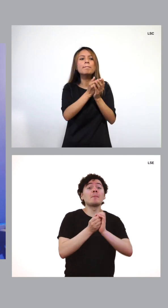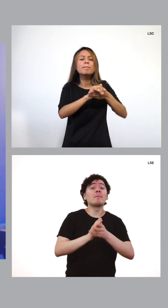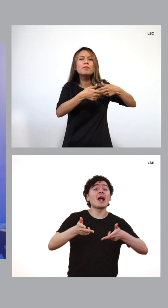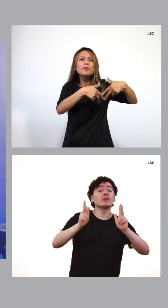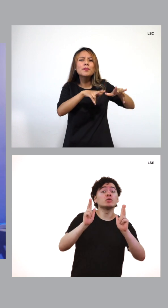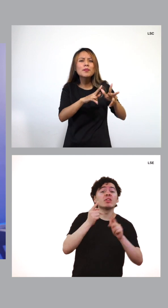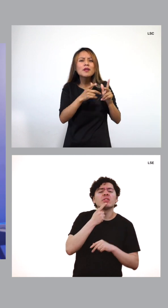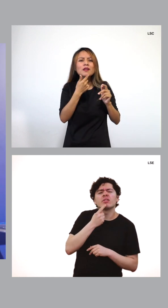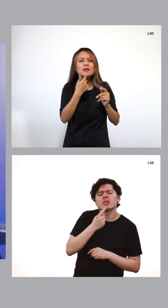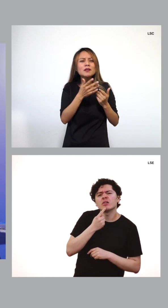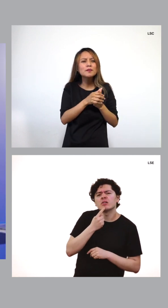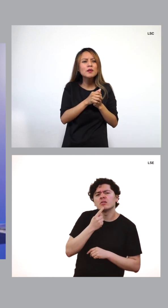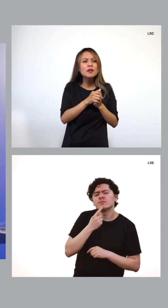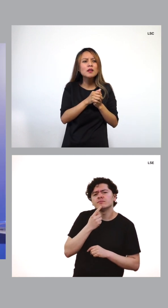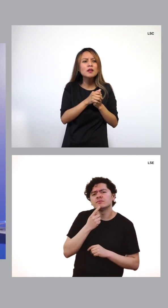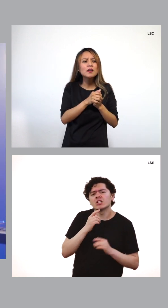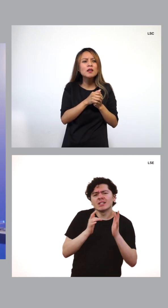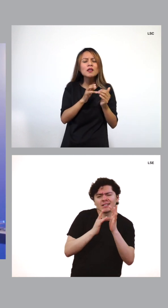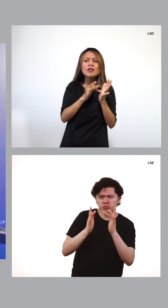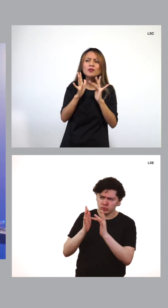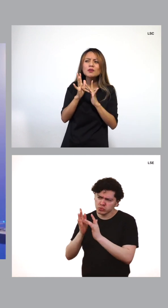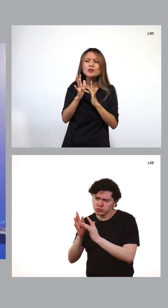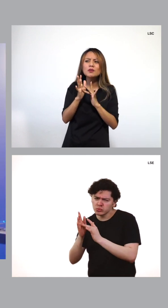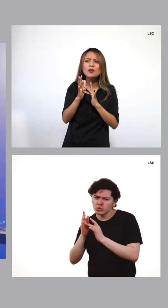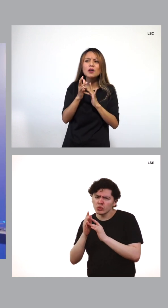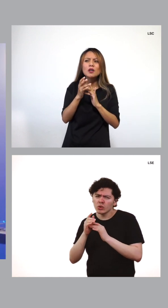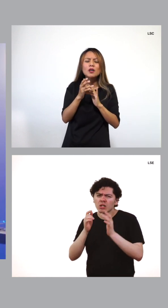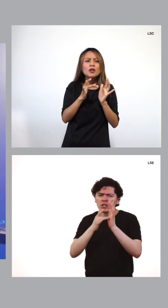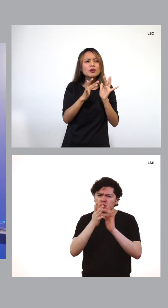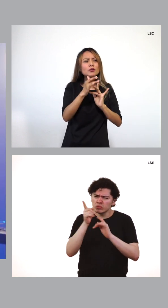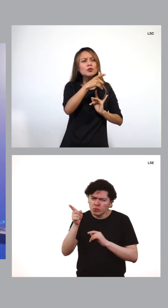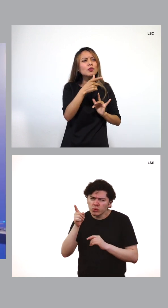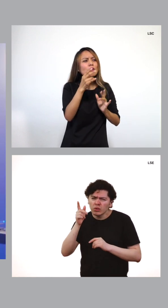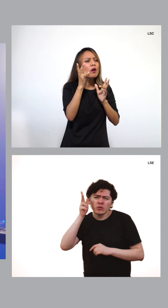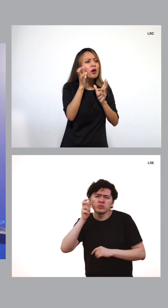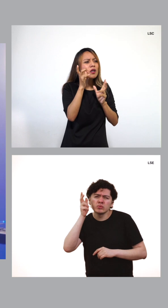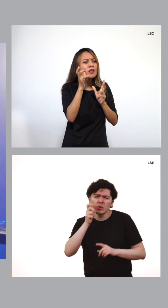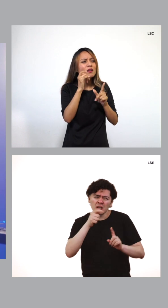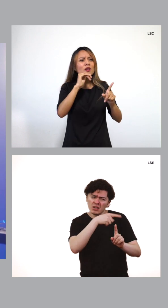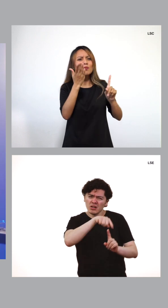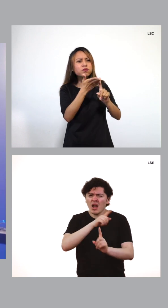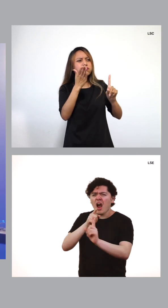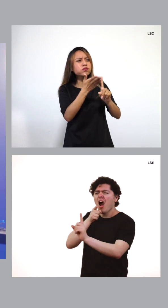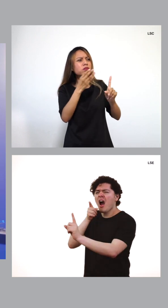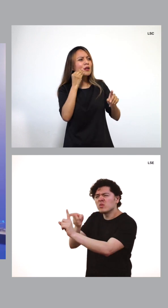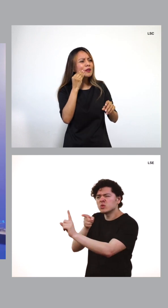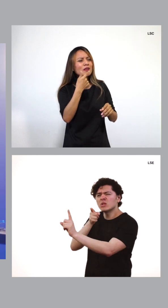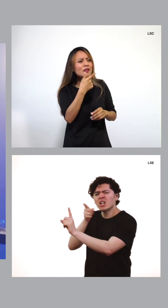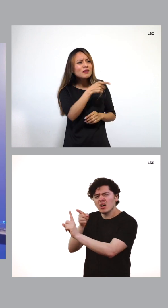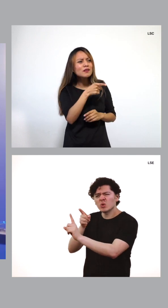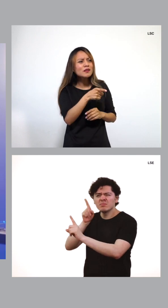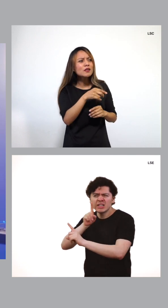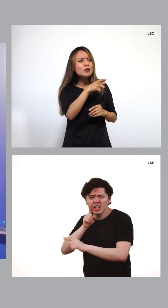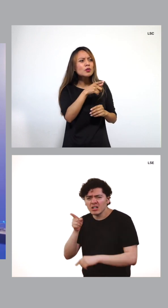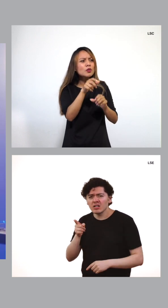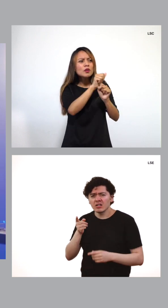dijo, ¿no oyes todas estas acusaciones contra ti? ¿Acaso no te vas a defender?